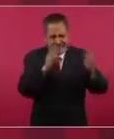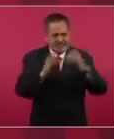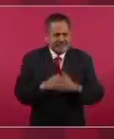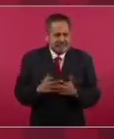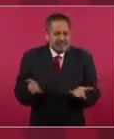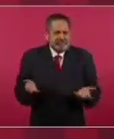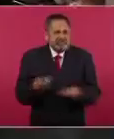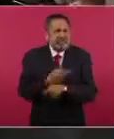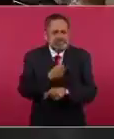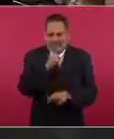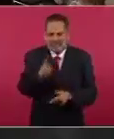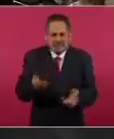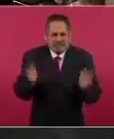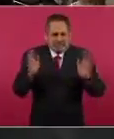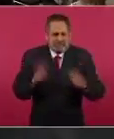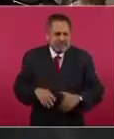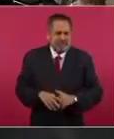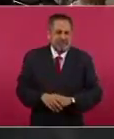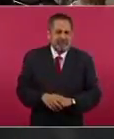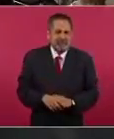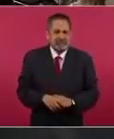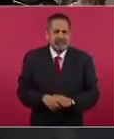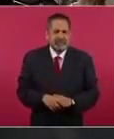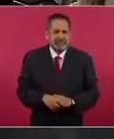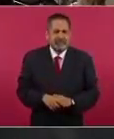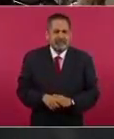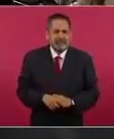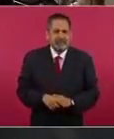puede suceder? Nada.